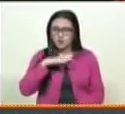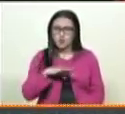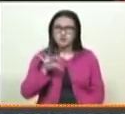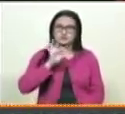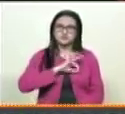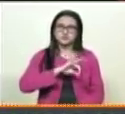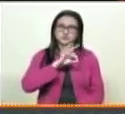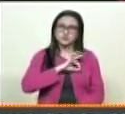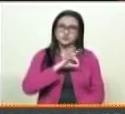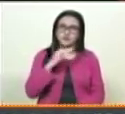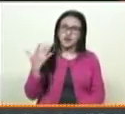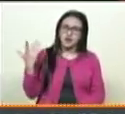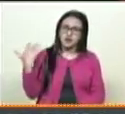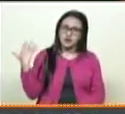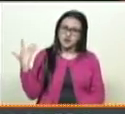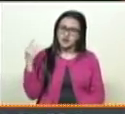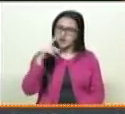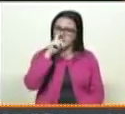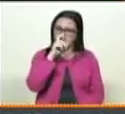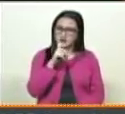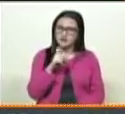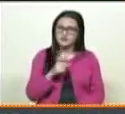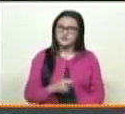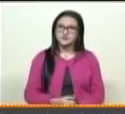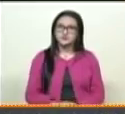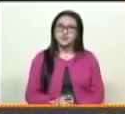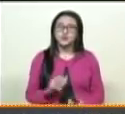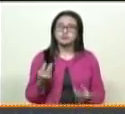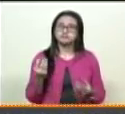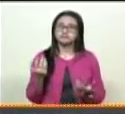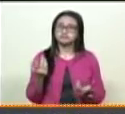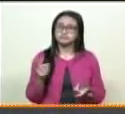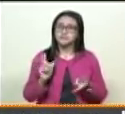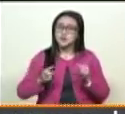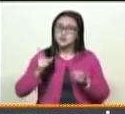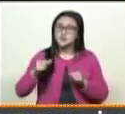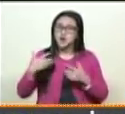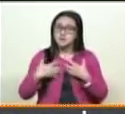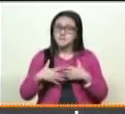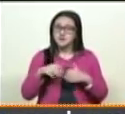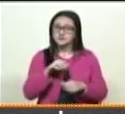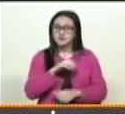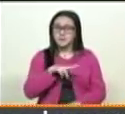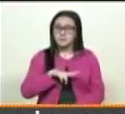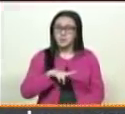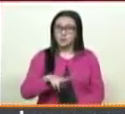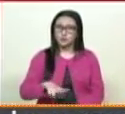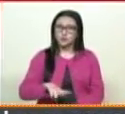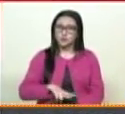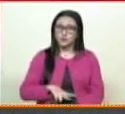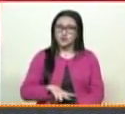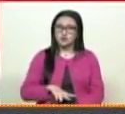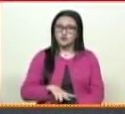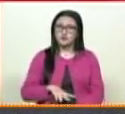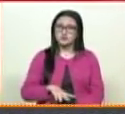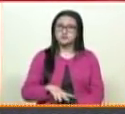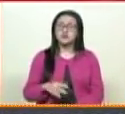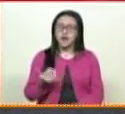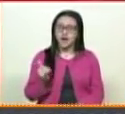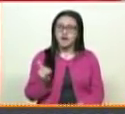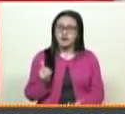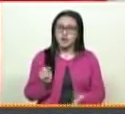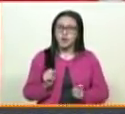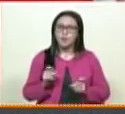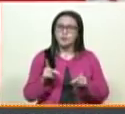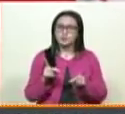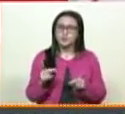que se registró en los últimos años, muchas empresas portuguesas encontraron en la República Bolivariana de Venezuela oportunidades para